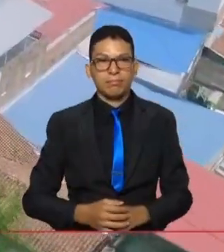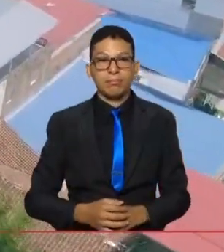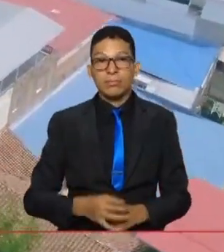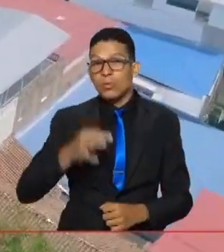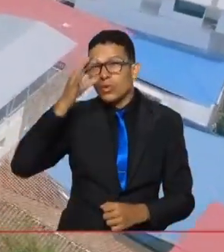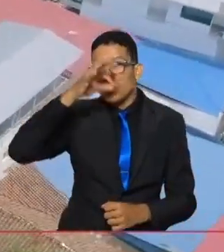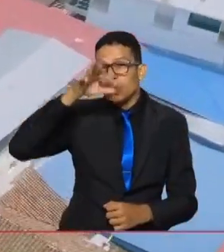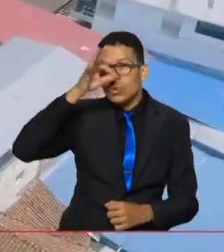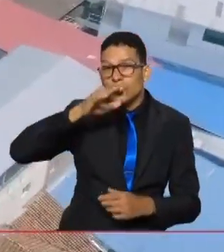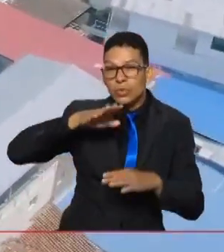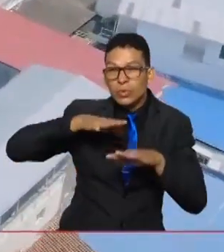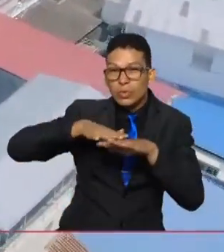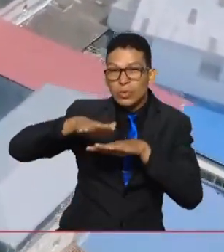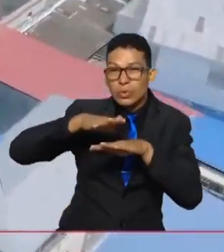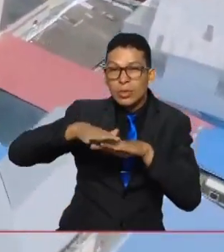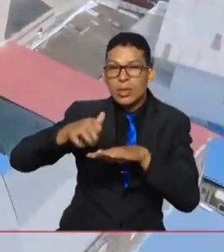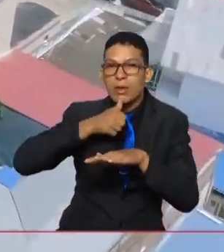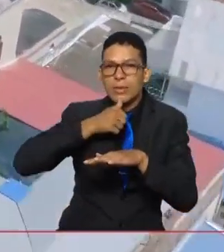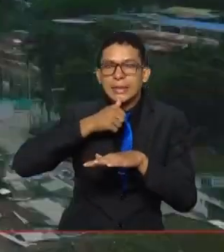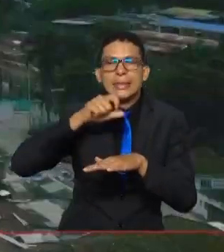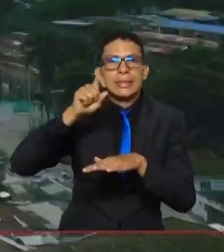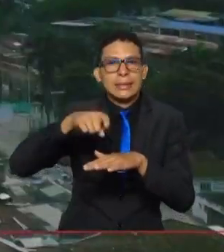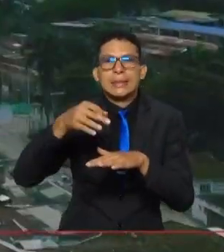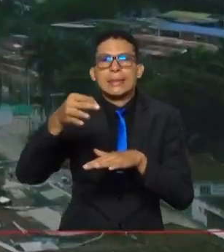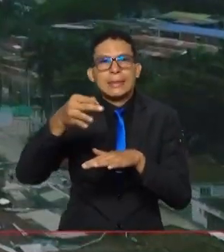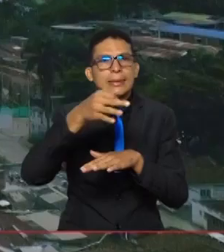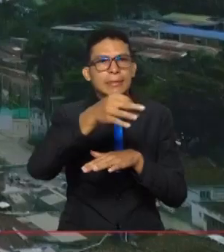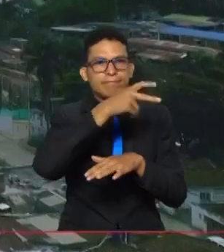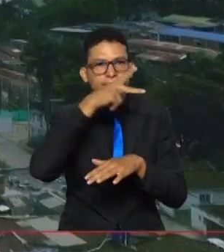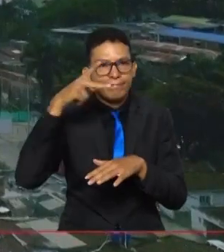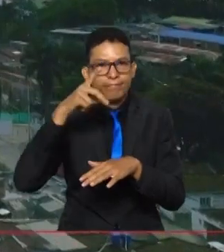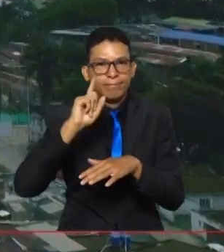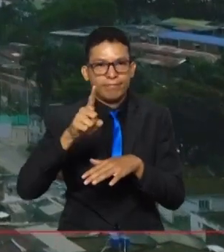alcantarillado para varios de sus corregimientos, otra necesidad sentida que según